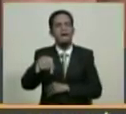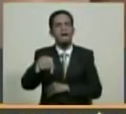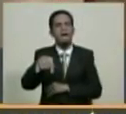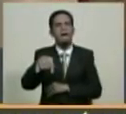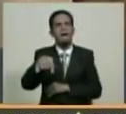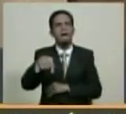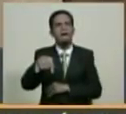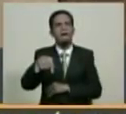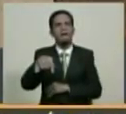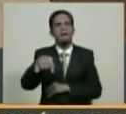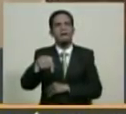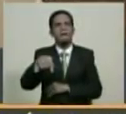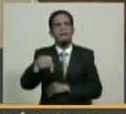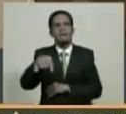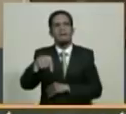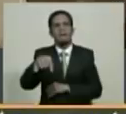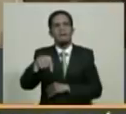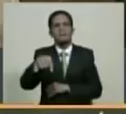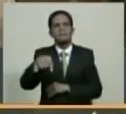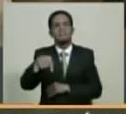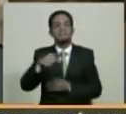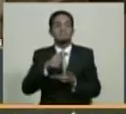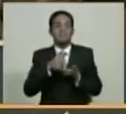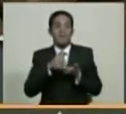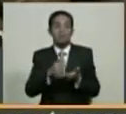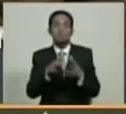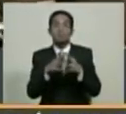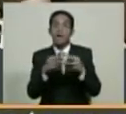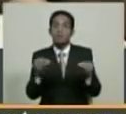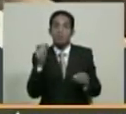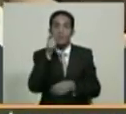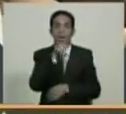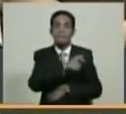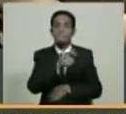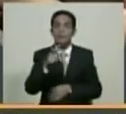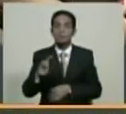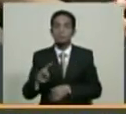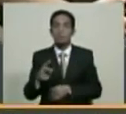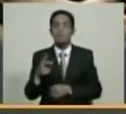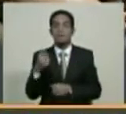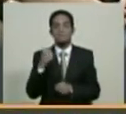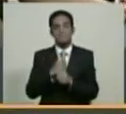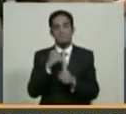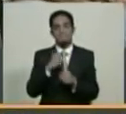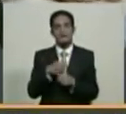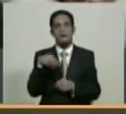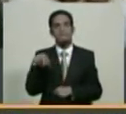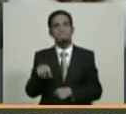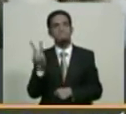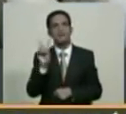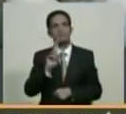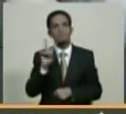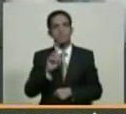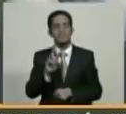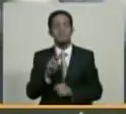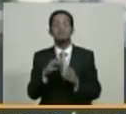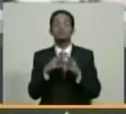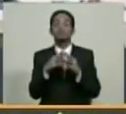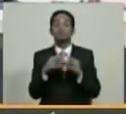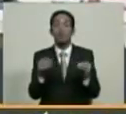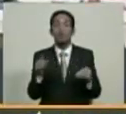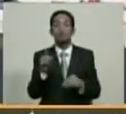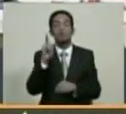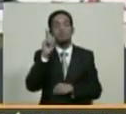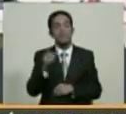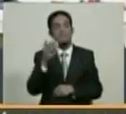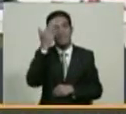el alcance profundo de beneficio para todos los sectores del país, sepan que no lo